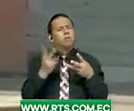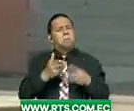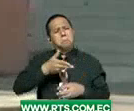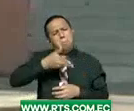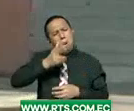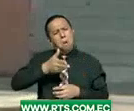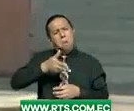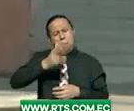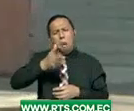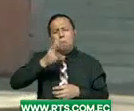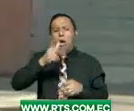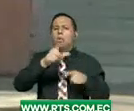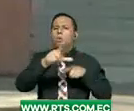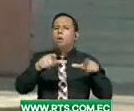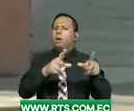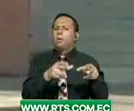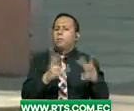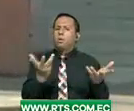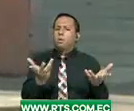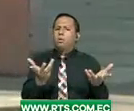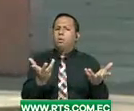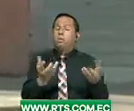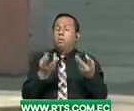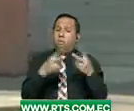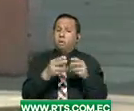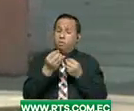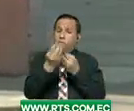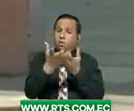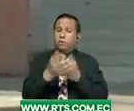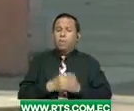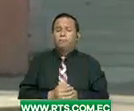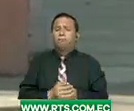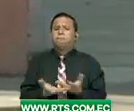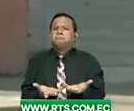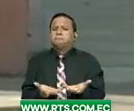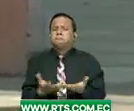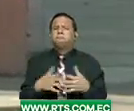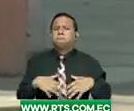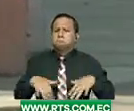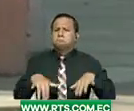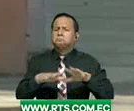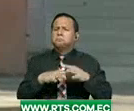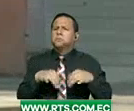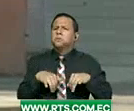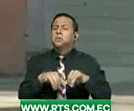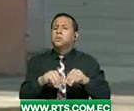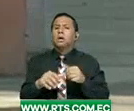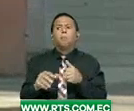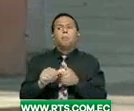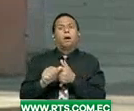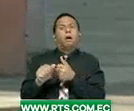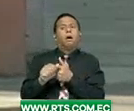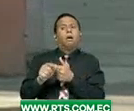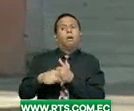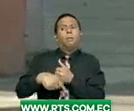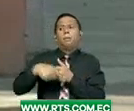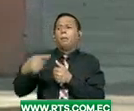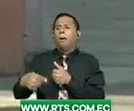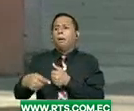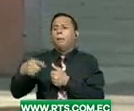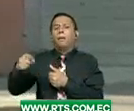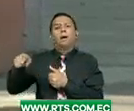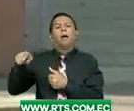espacio. Y mencionan además que todo esto ocurre pese a que a menos de dos cuadras está ubicada